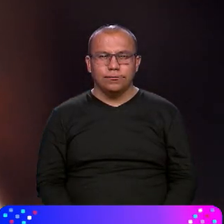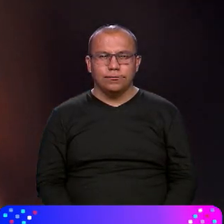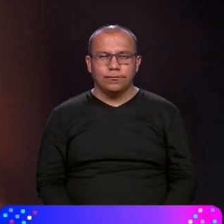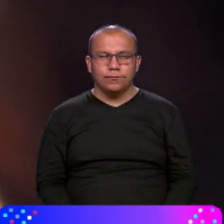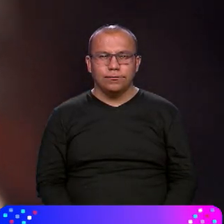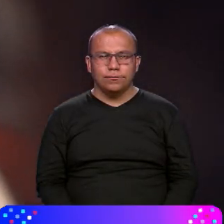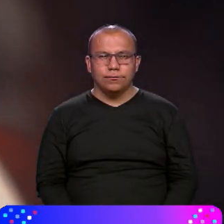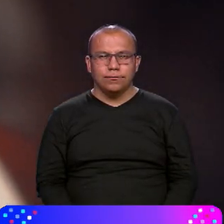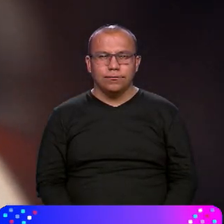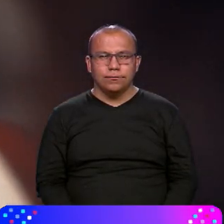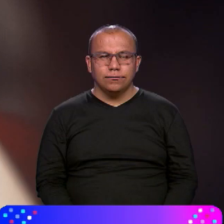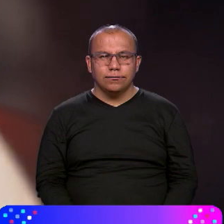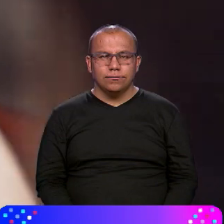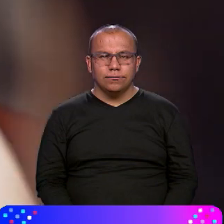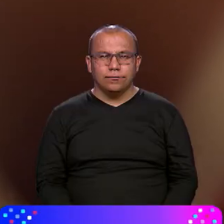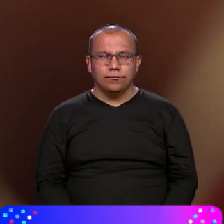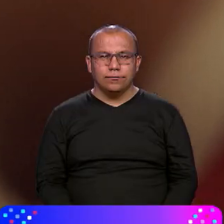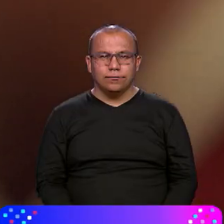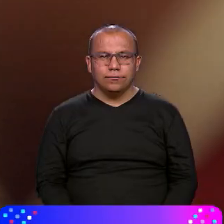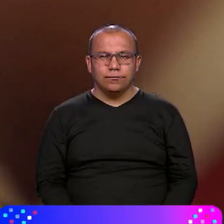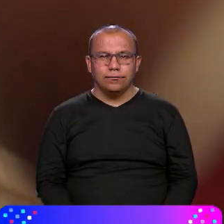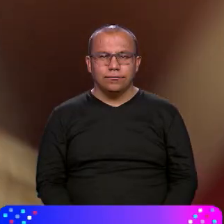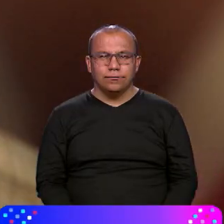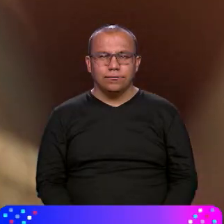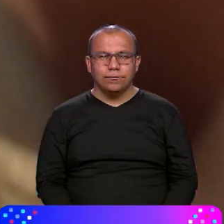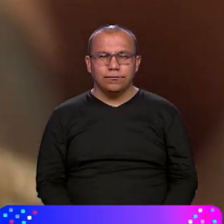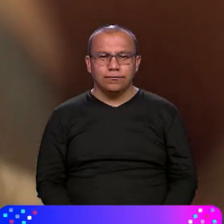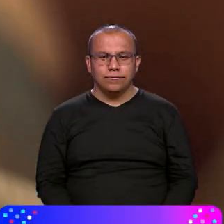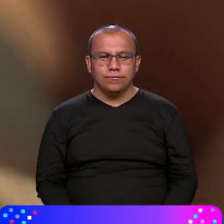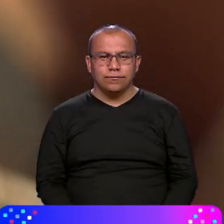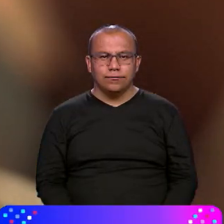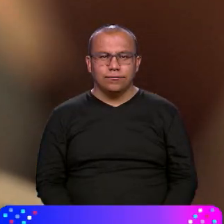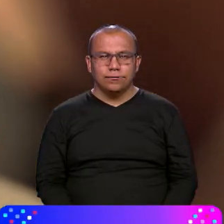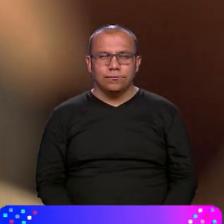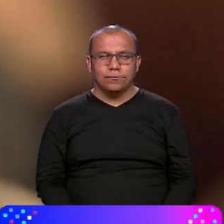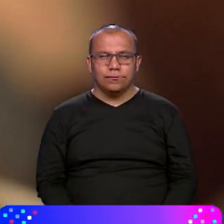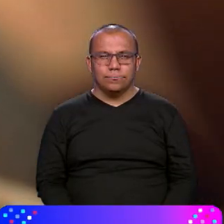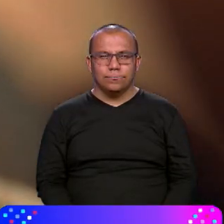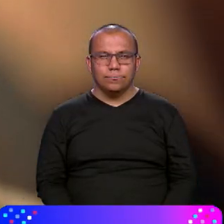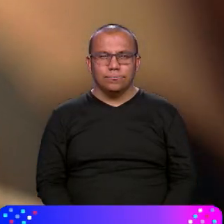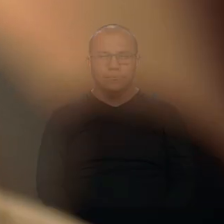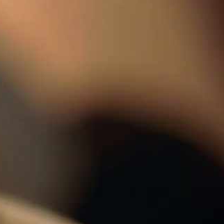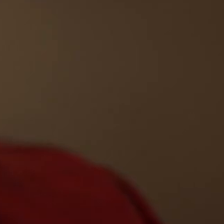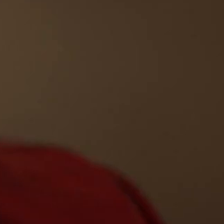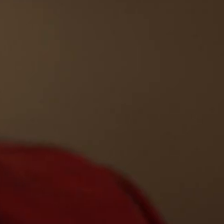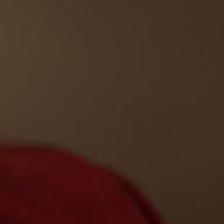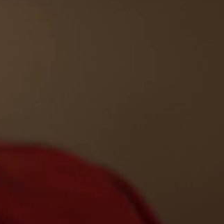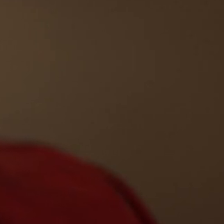Thank you.